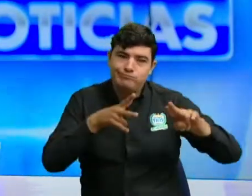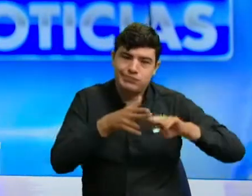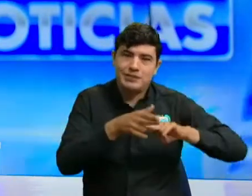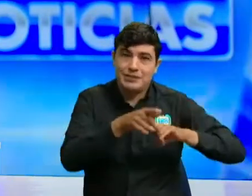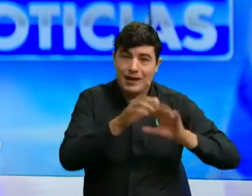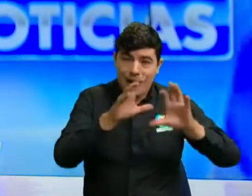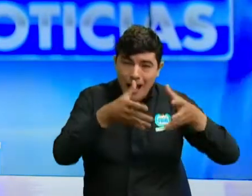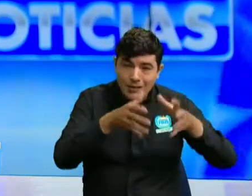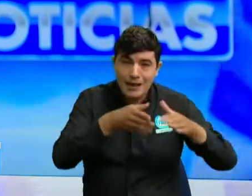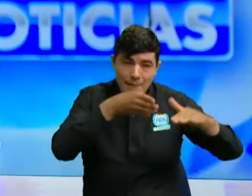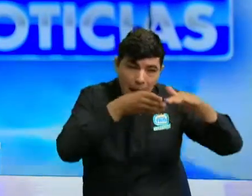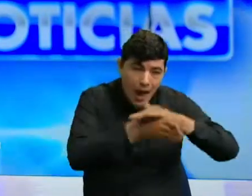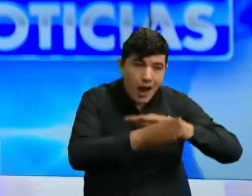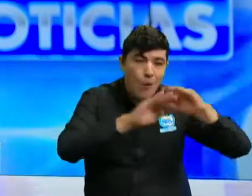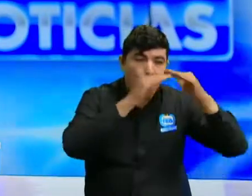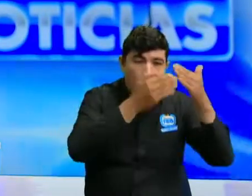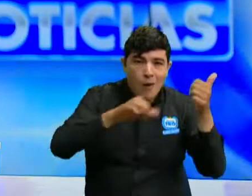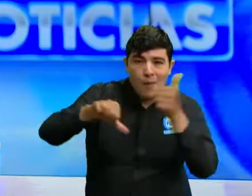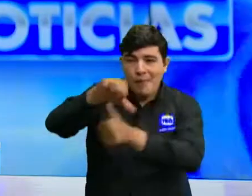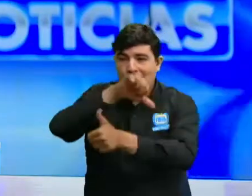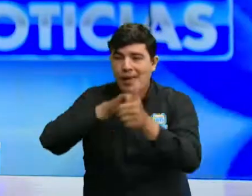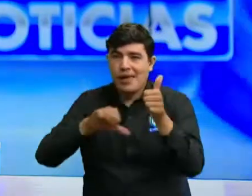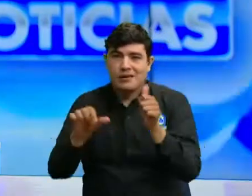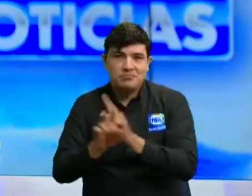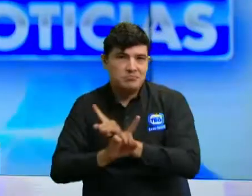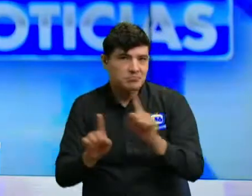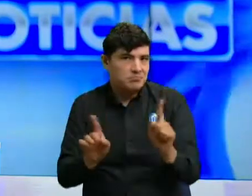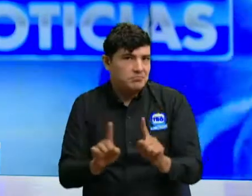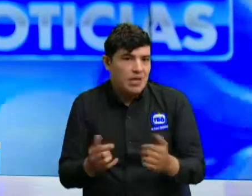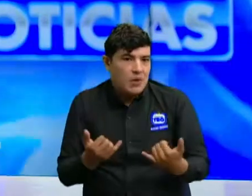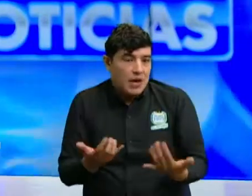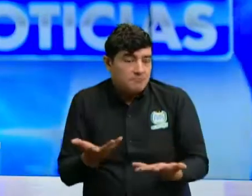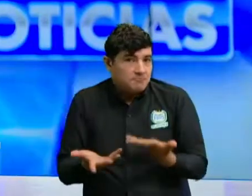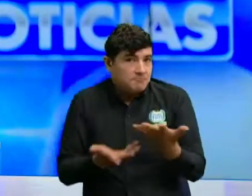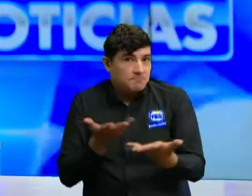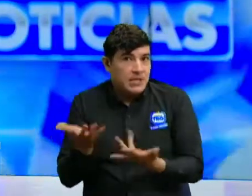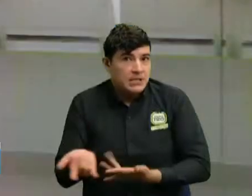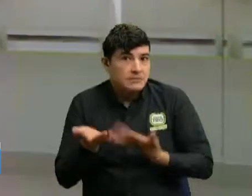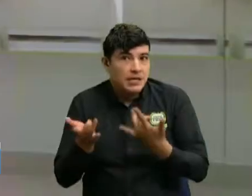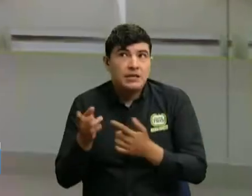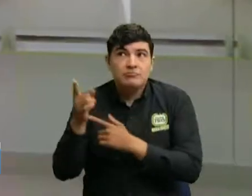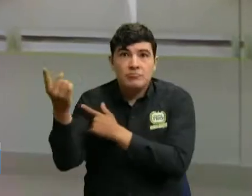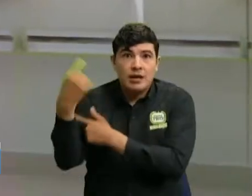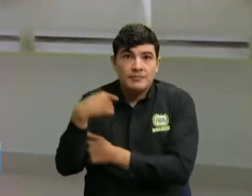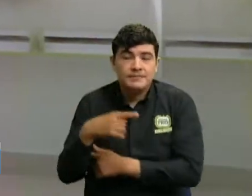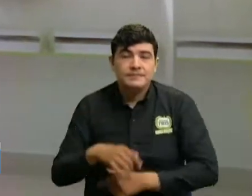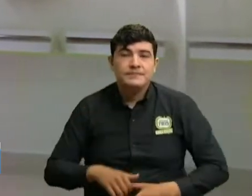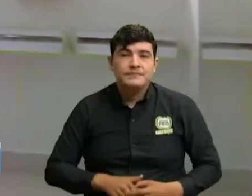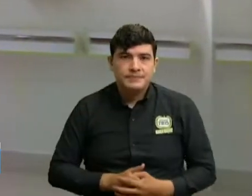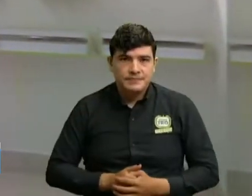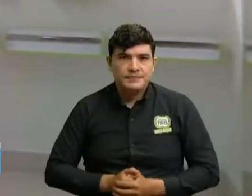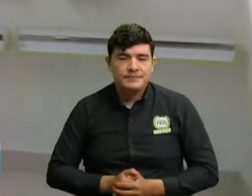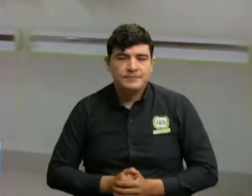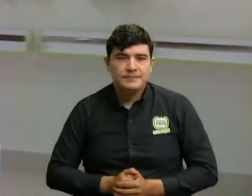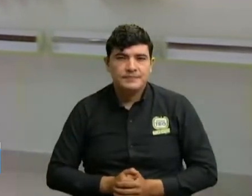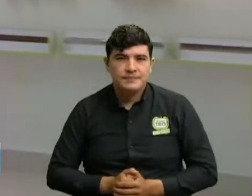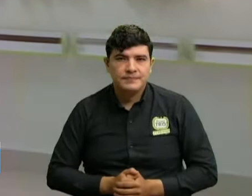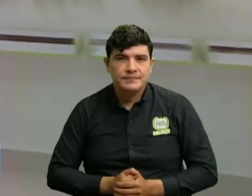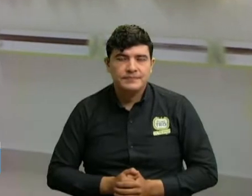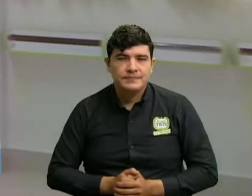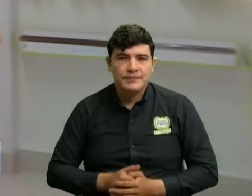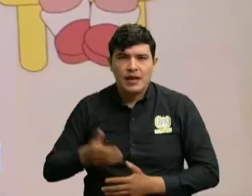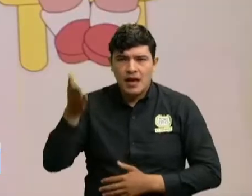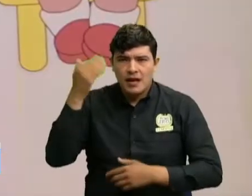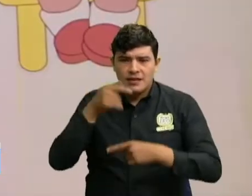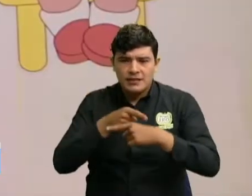la gobernación de santander el regreso a clases continuará avanzando en el departamento luego de culminada las clases de semana